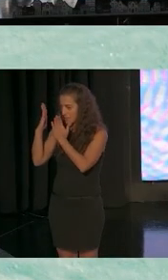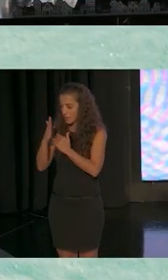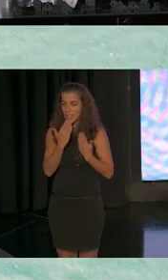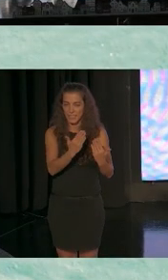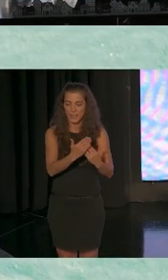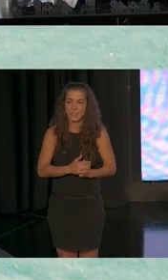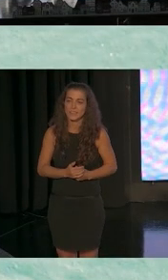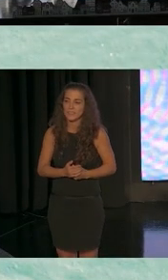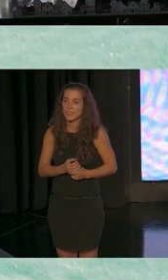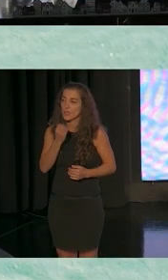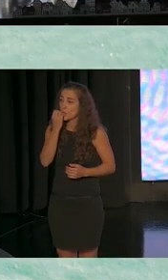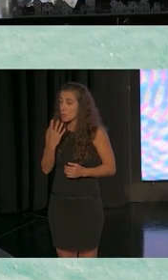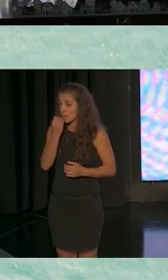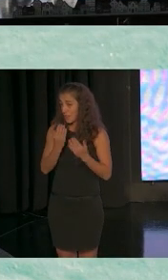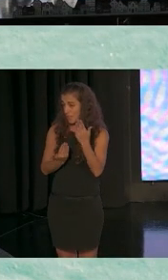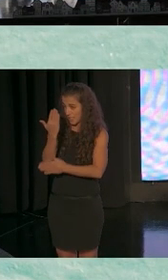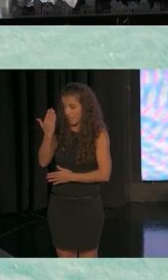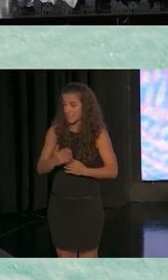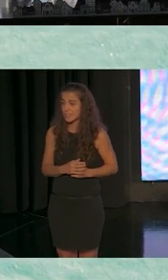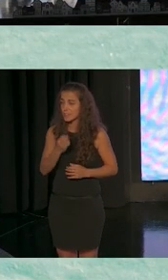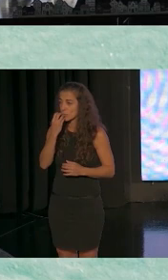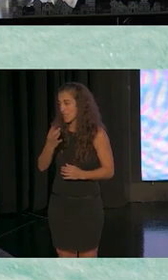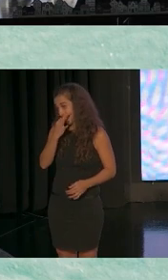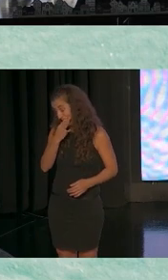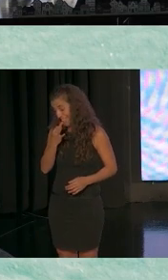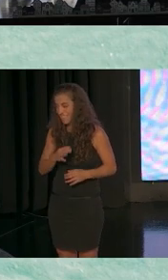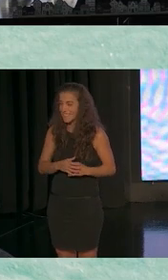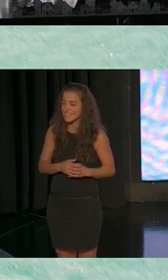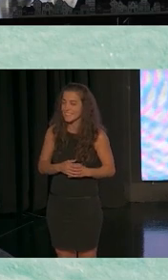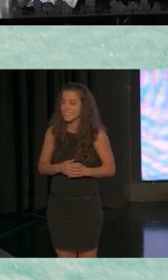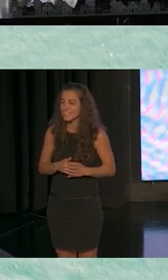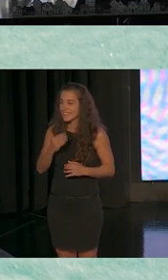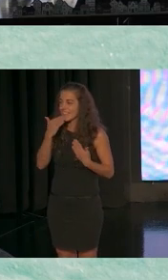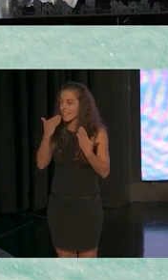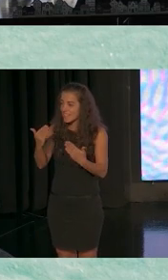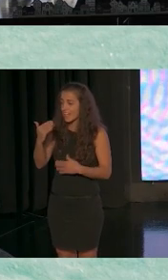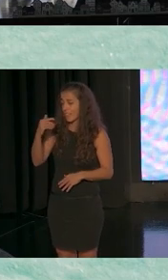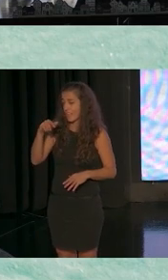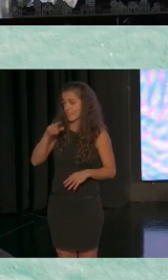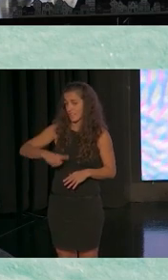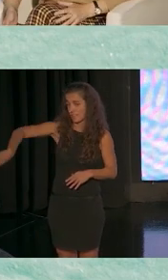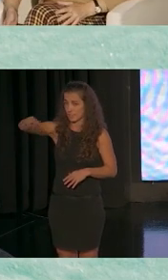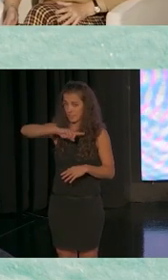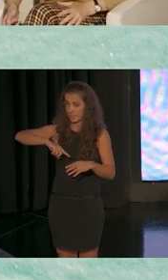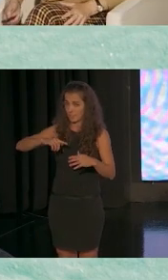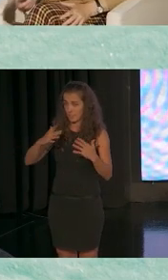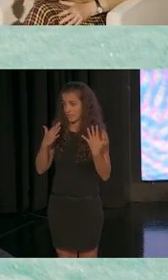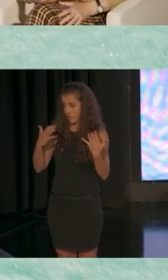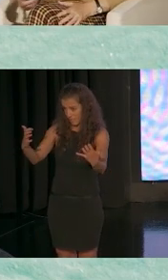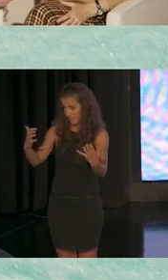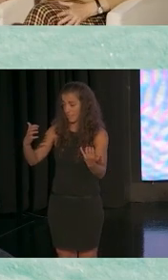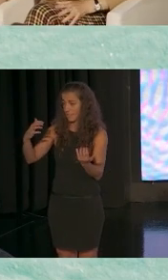Ah bueno Buenos días buenas tardes Ya gracias por estar ahí por atendernos